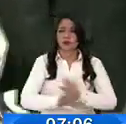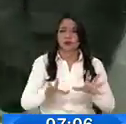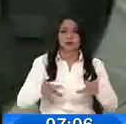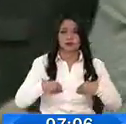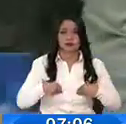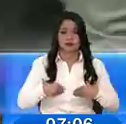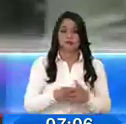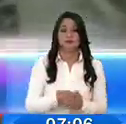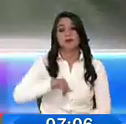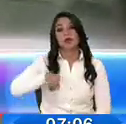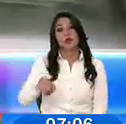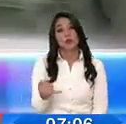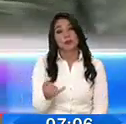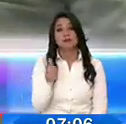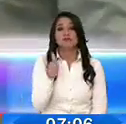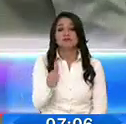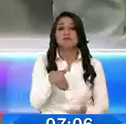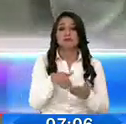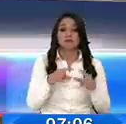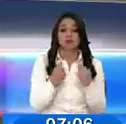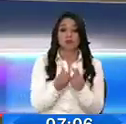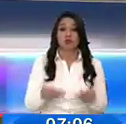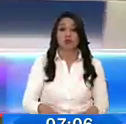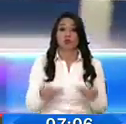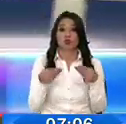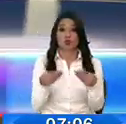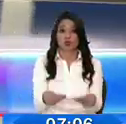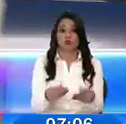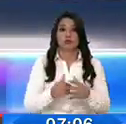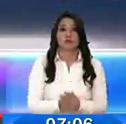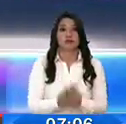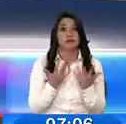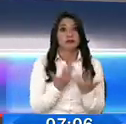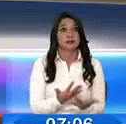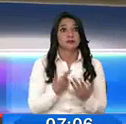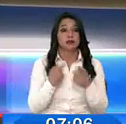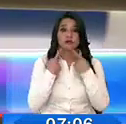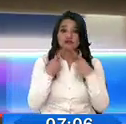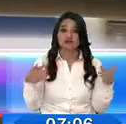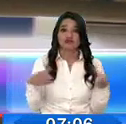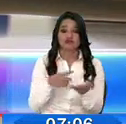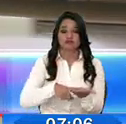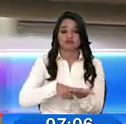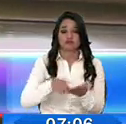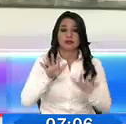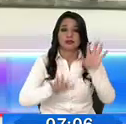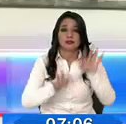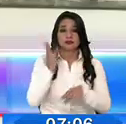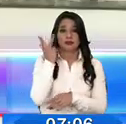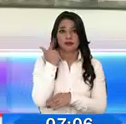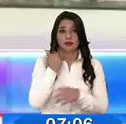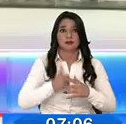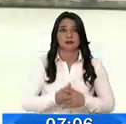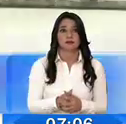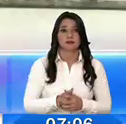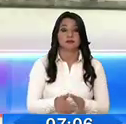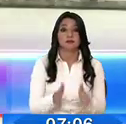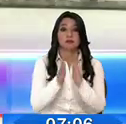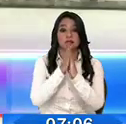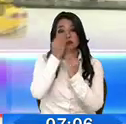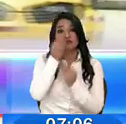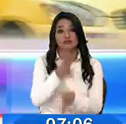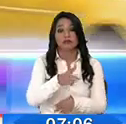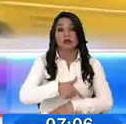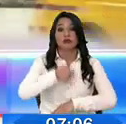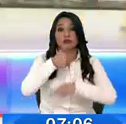este día jueves por los miembros del colectivo esperan que el organismo convoque una sesión en 15 días solicitamos una versión de las